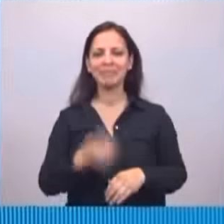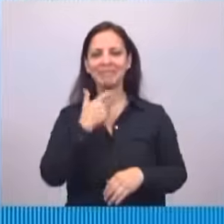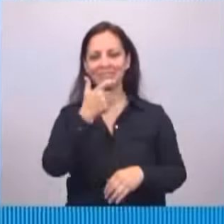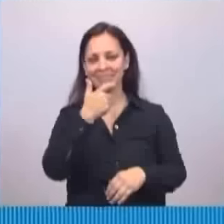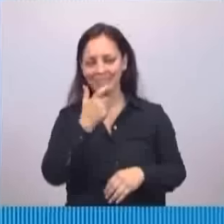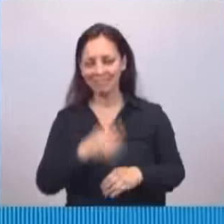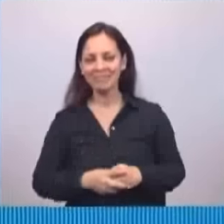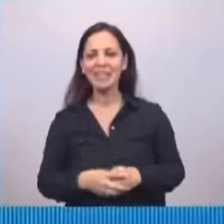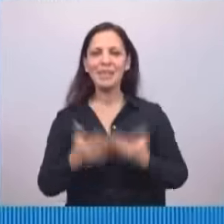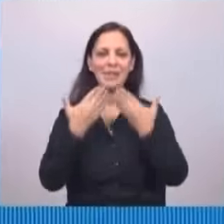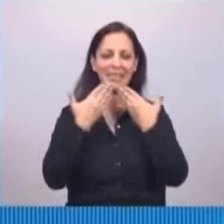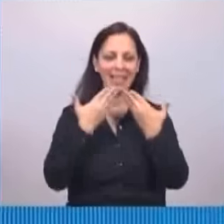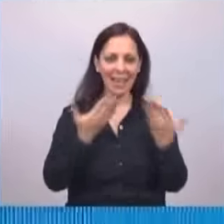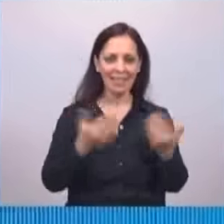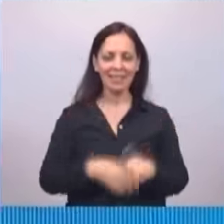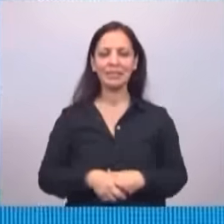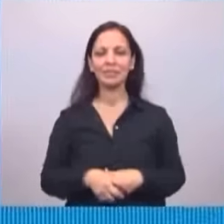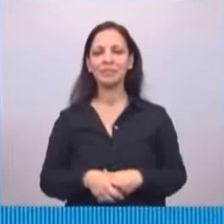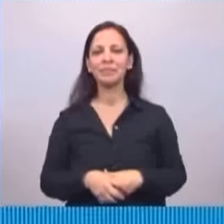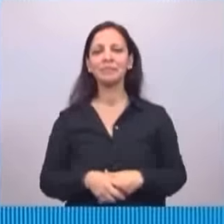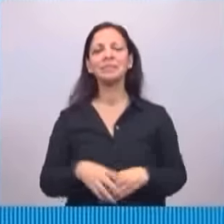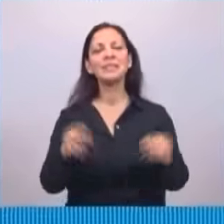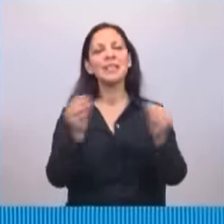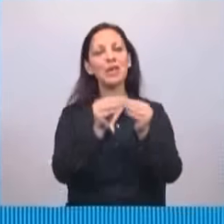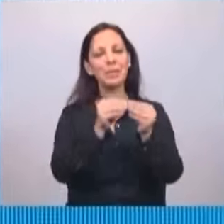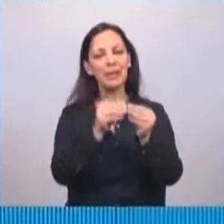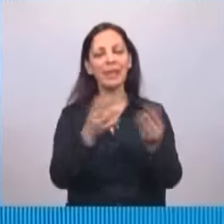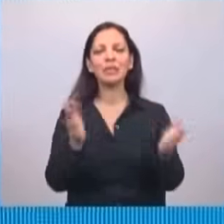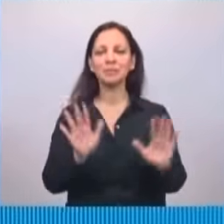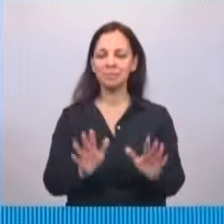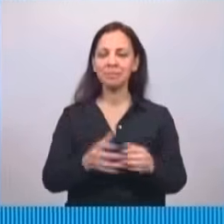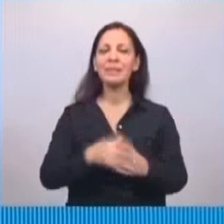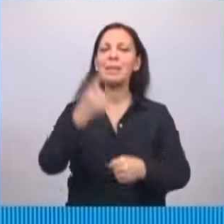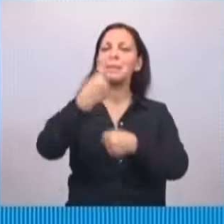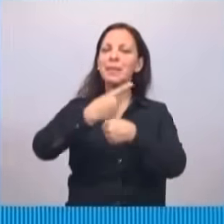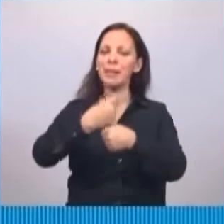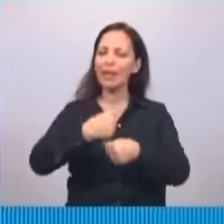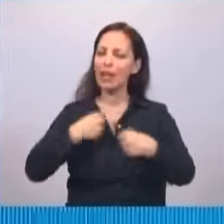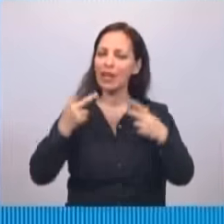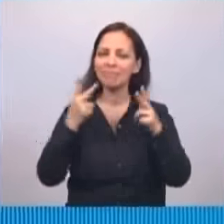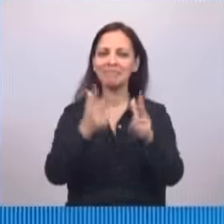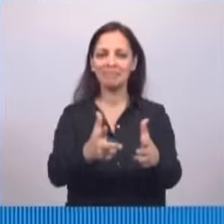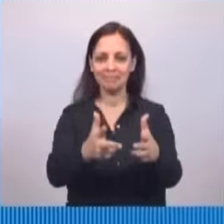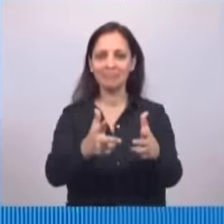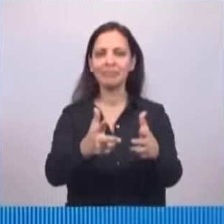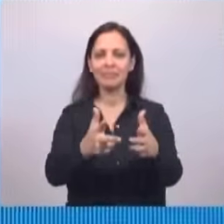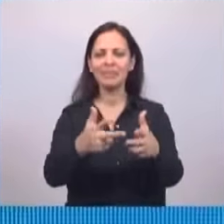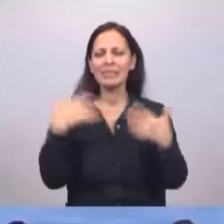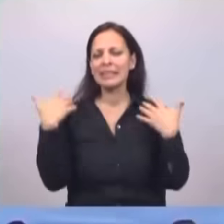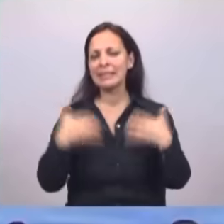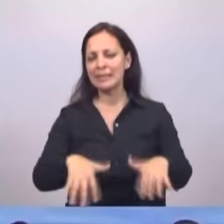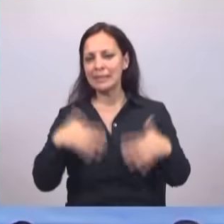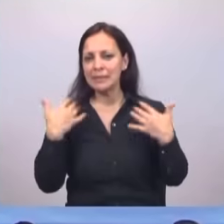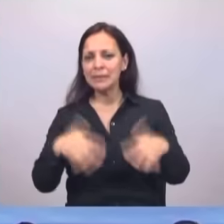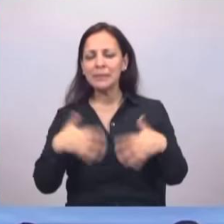Muchas gracias, compañeros y compañeras. Primero, manifestar